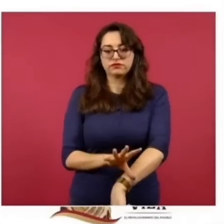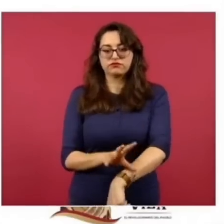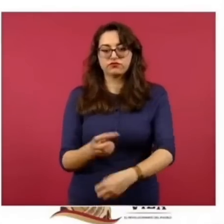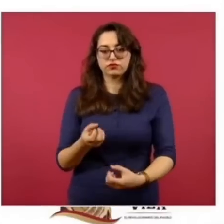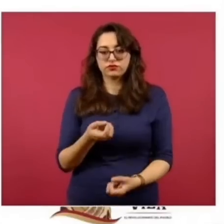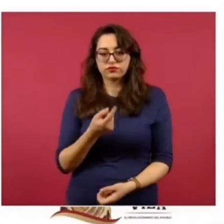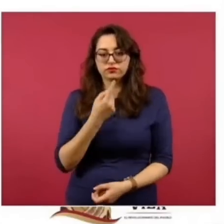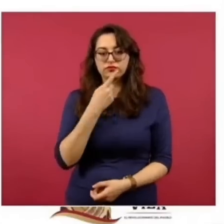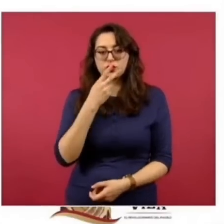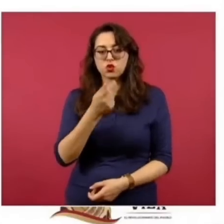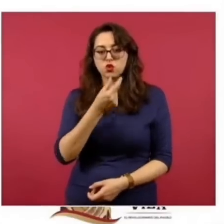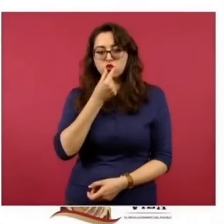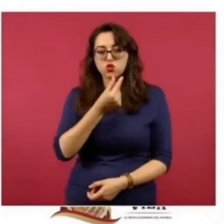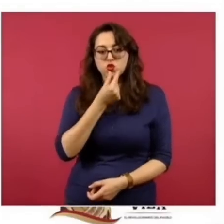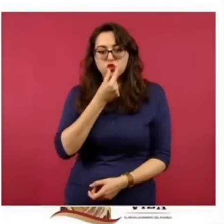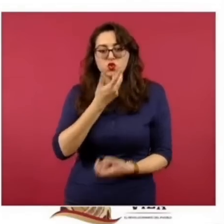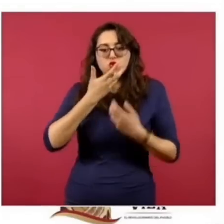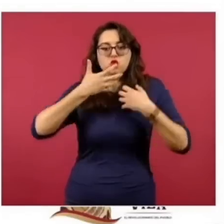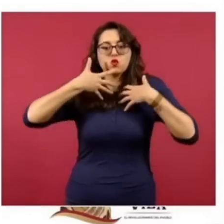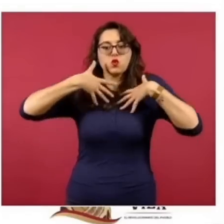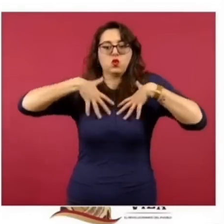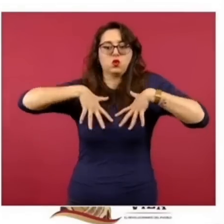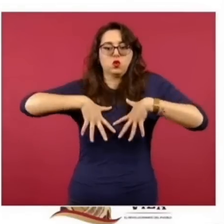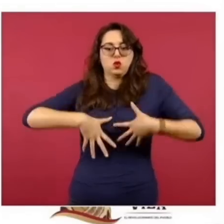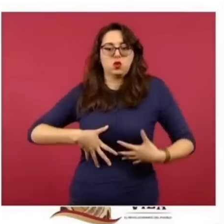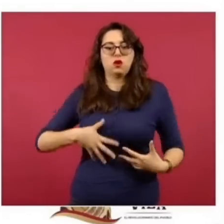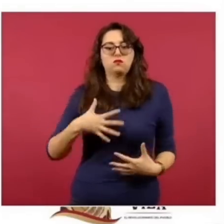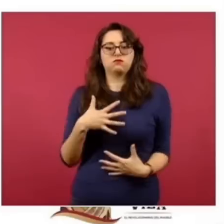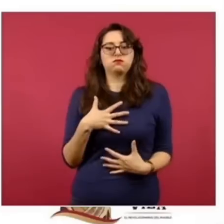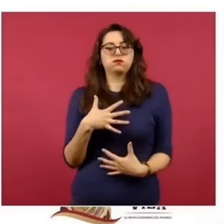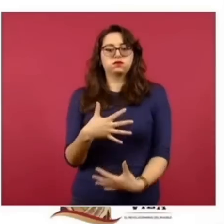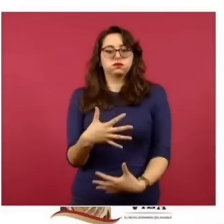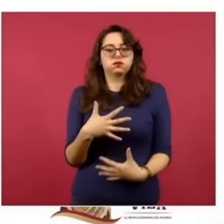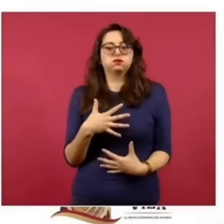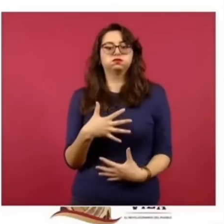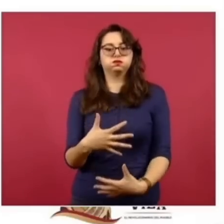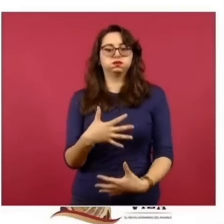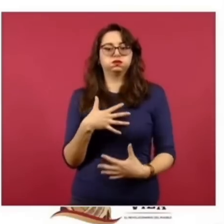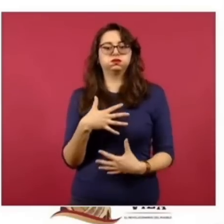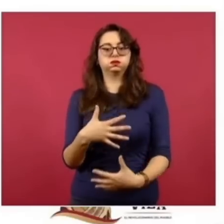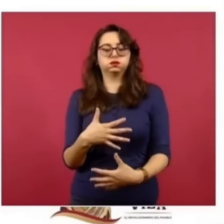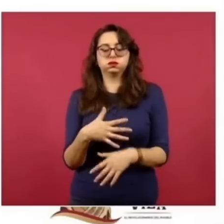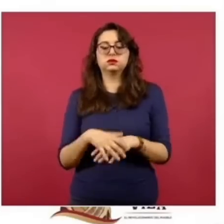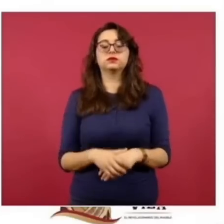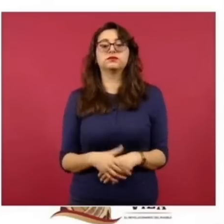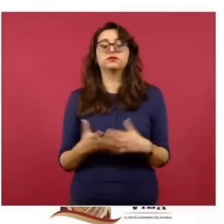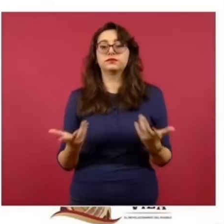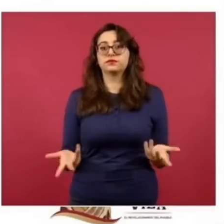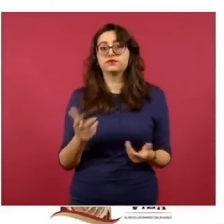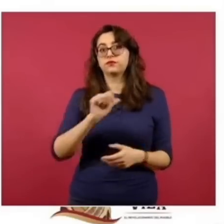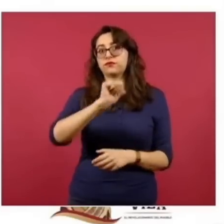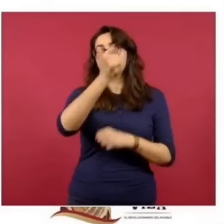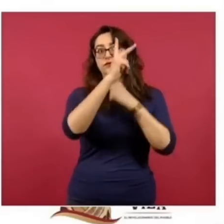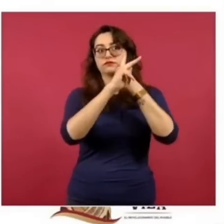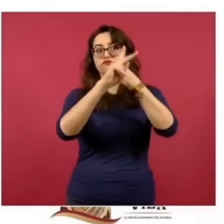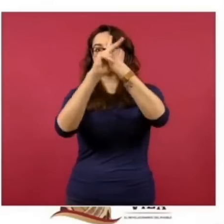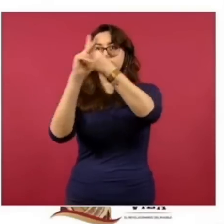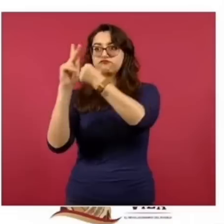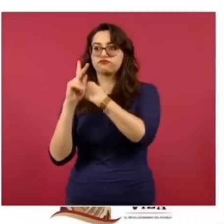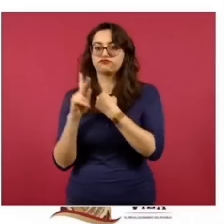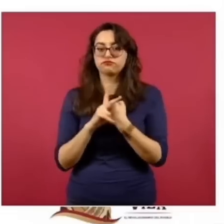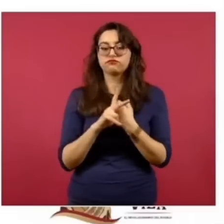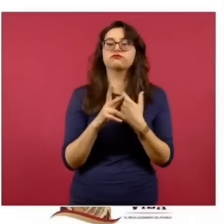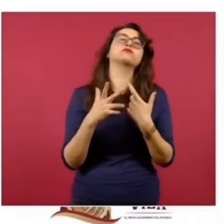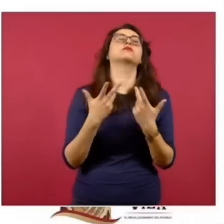los pulmones. Y la industria tabacalera en el mundo, también en México, también con organizaciones fachada que